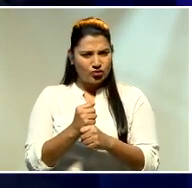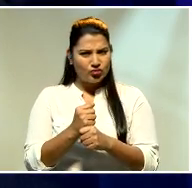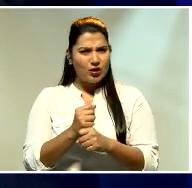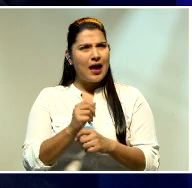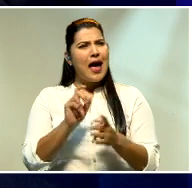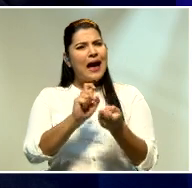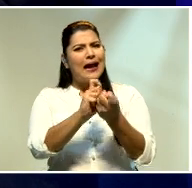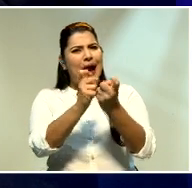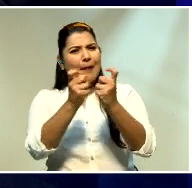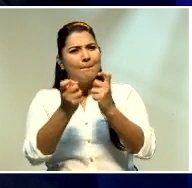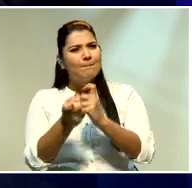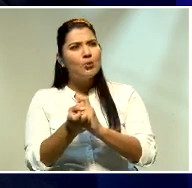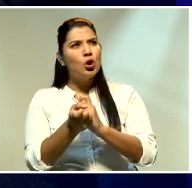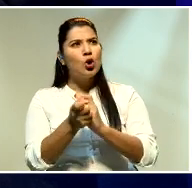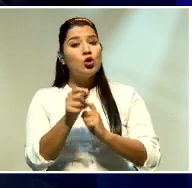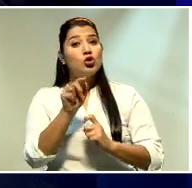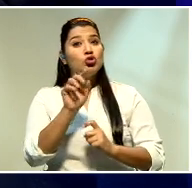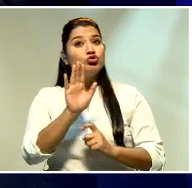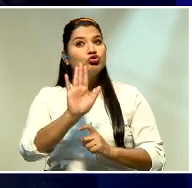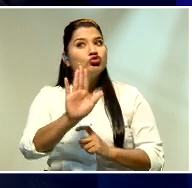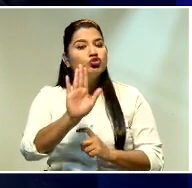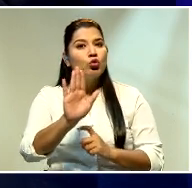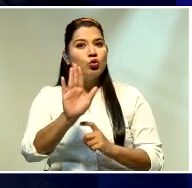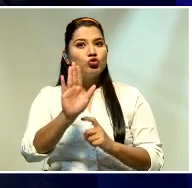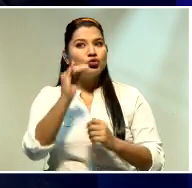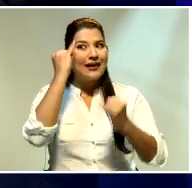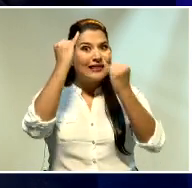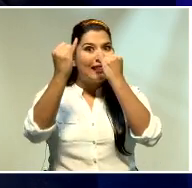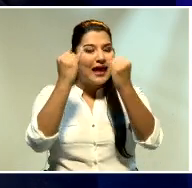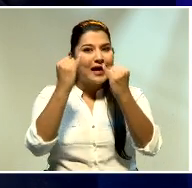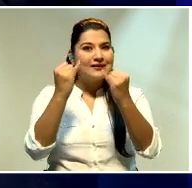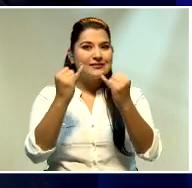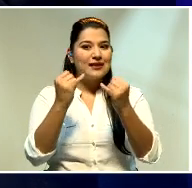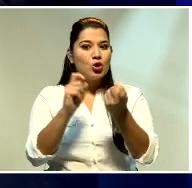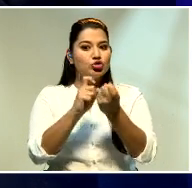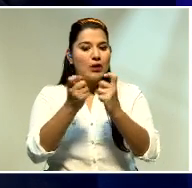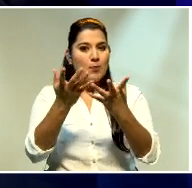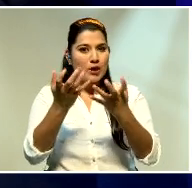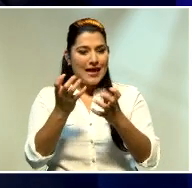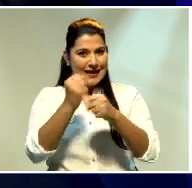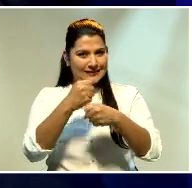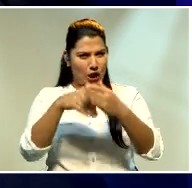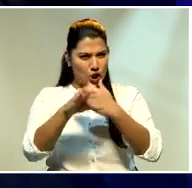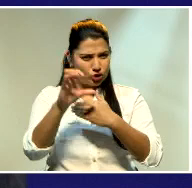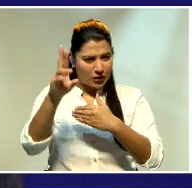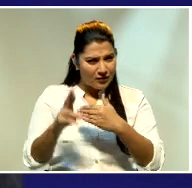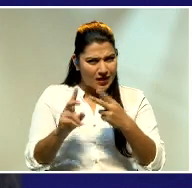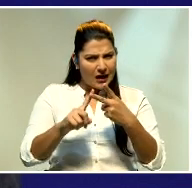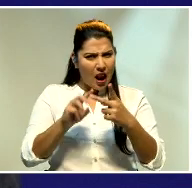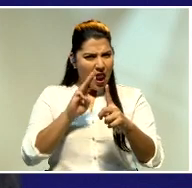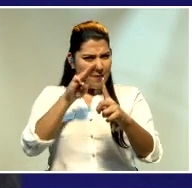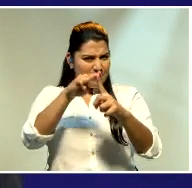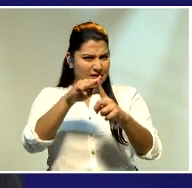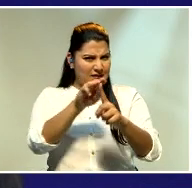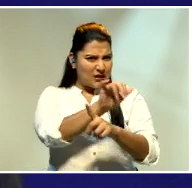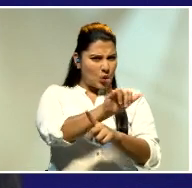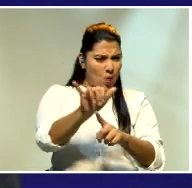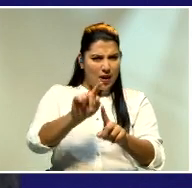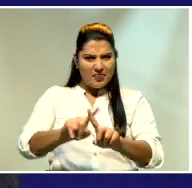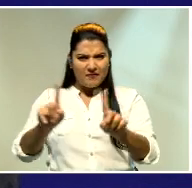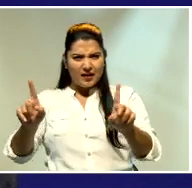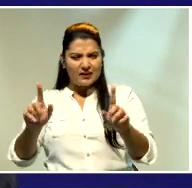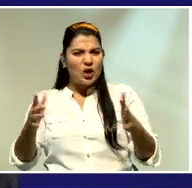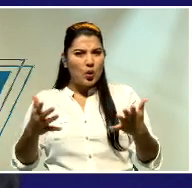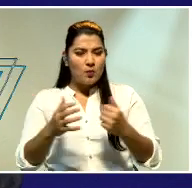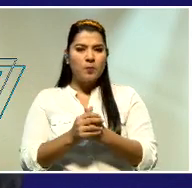cambios que podía lograr? ¿Tiene que ajustar las metas o cómo está con eso? Creo que es una persona